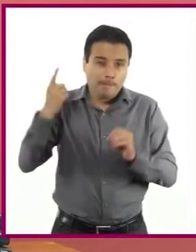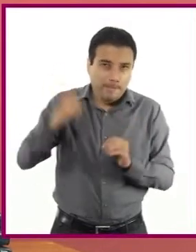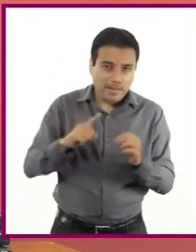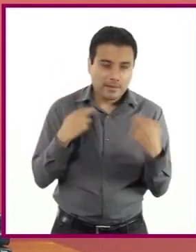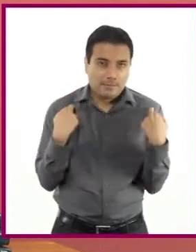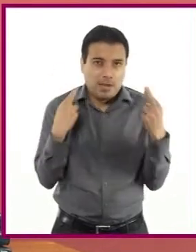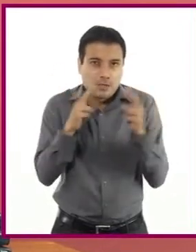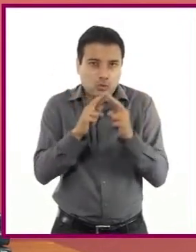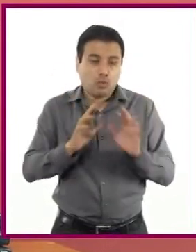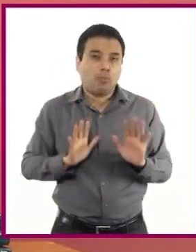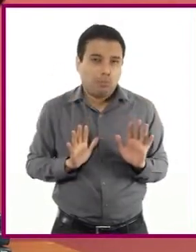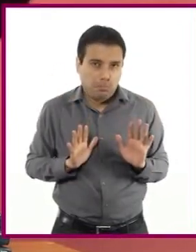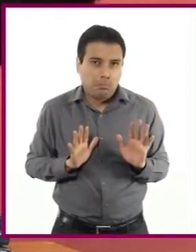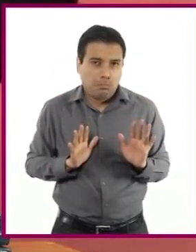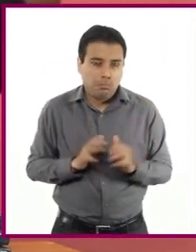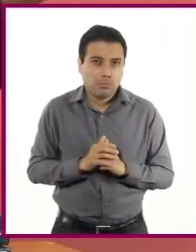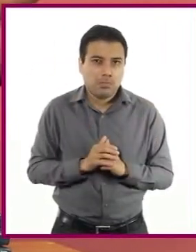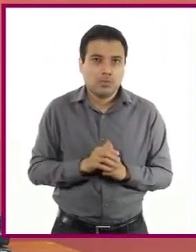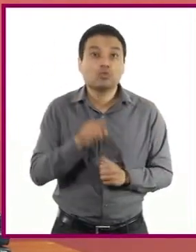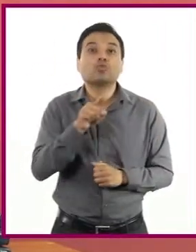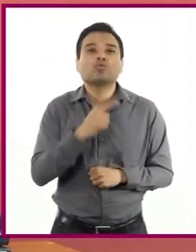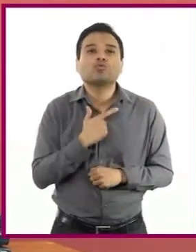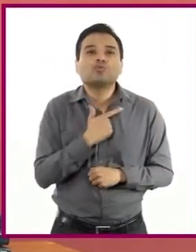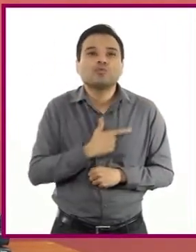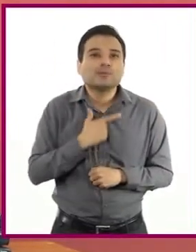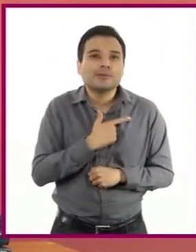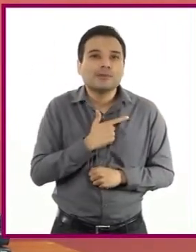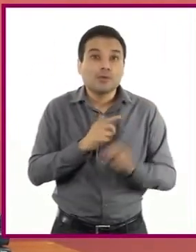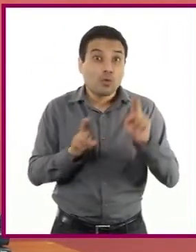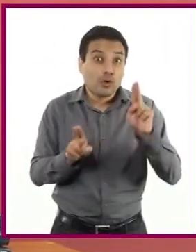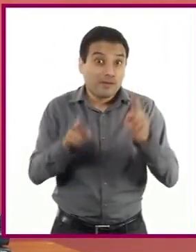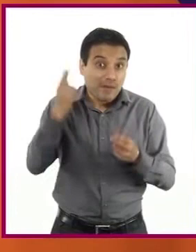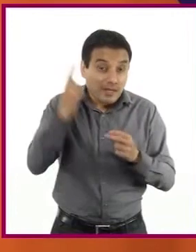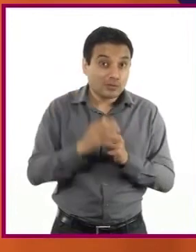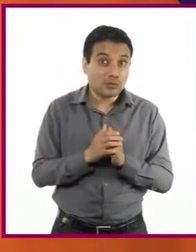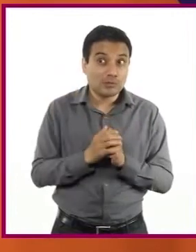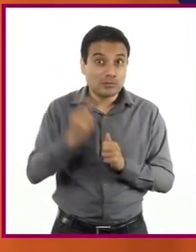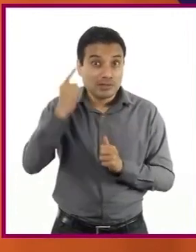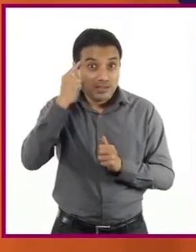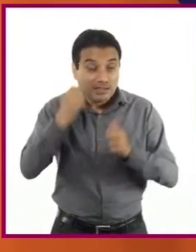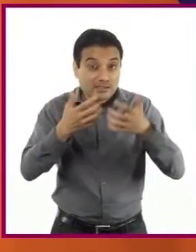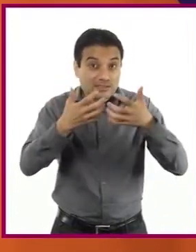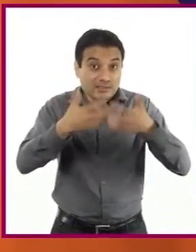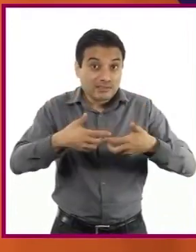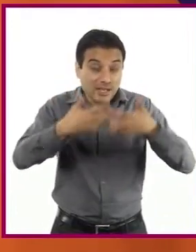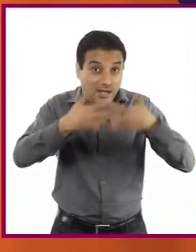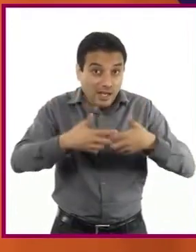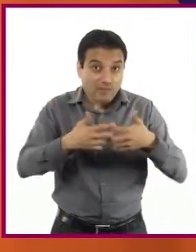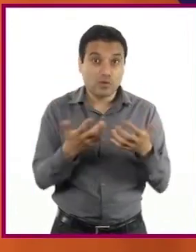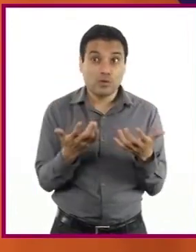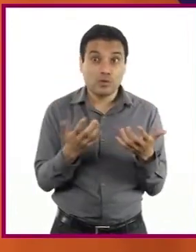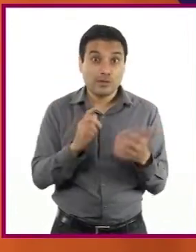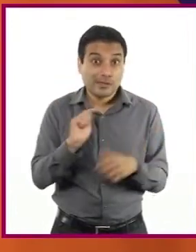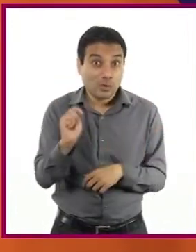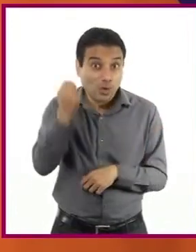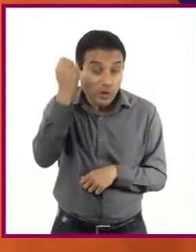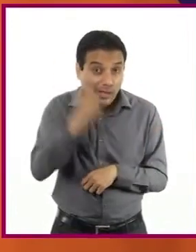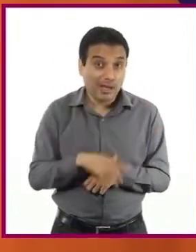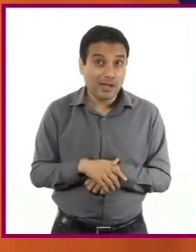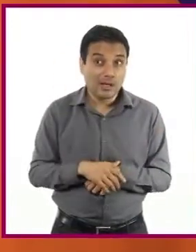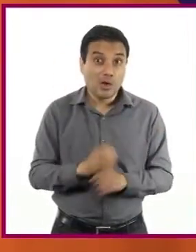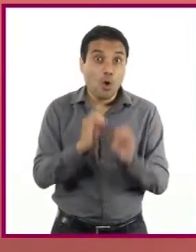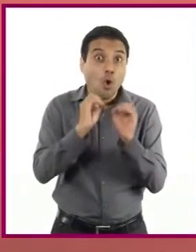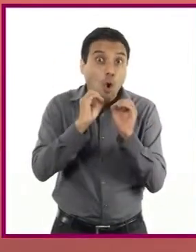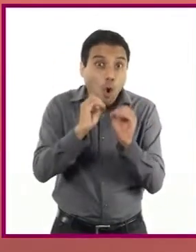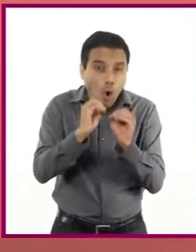de sobremanera? El universo y sus misterios, el prodigio de la mente humana. El vertiginoso avance tecnológico o el